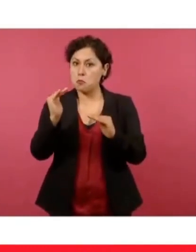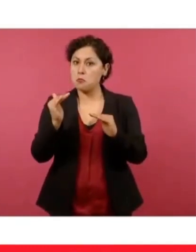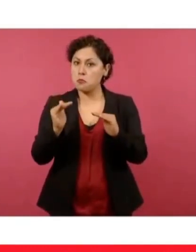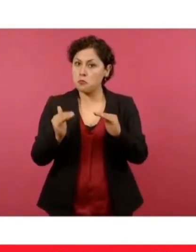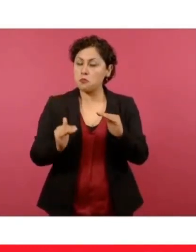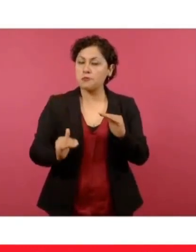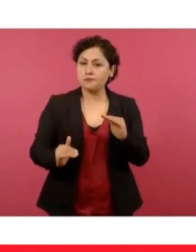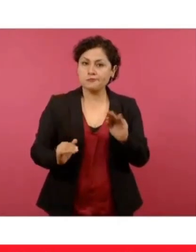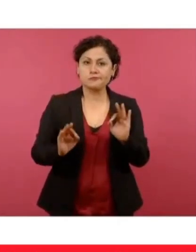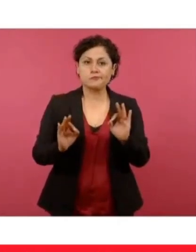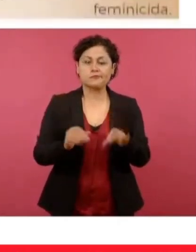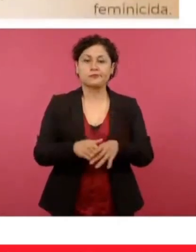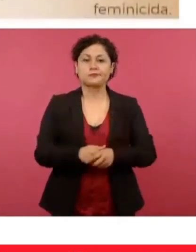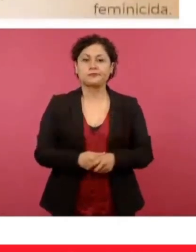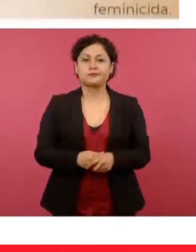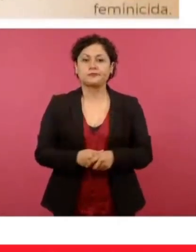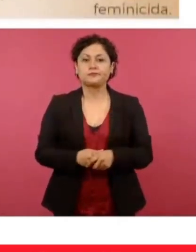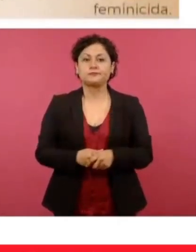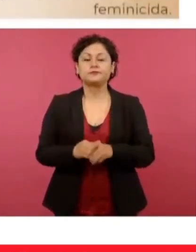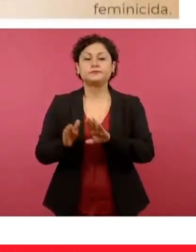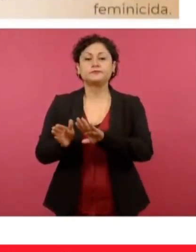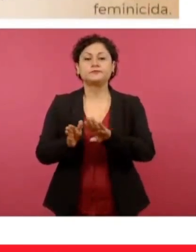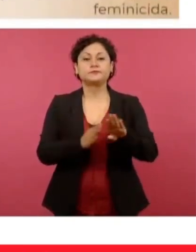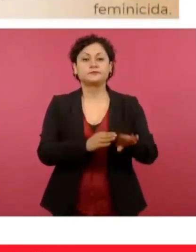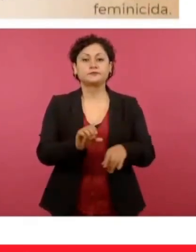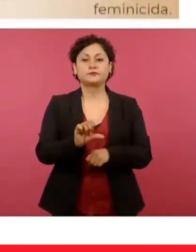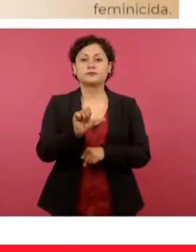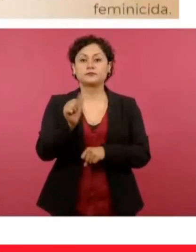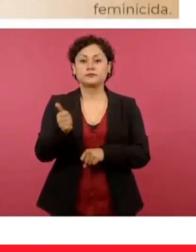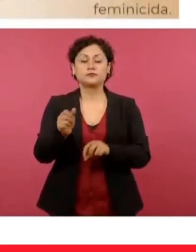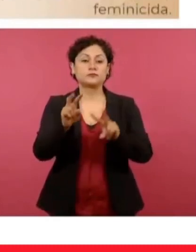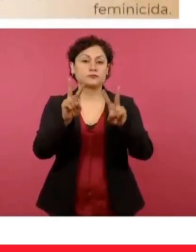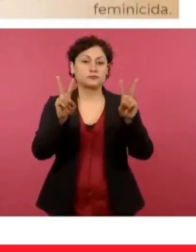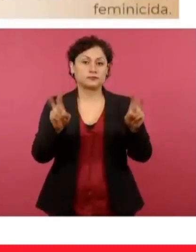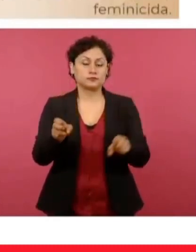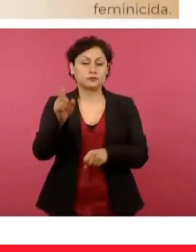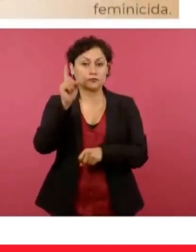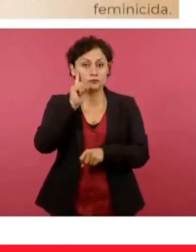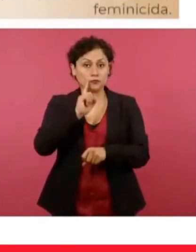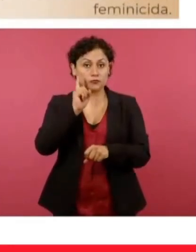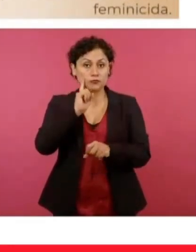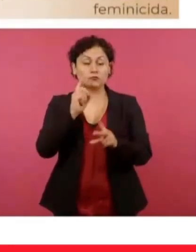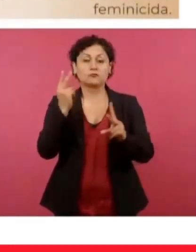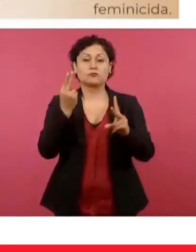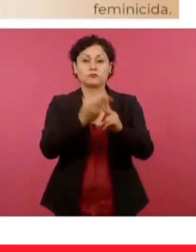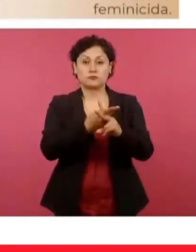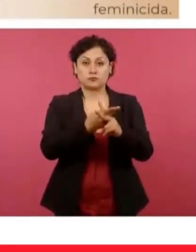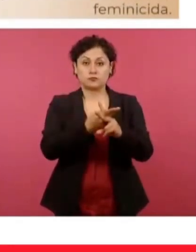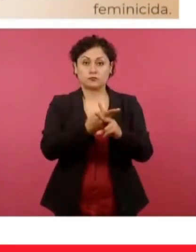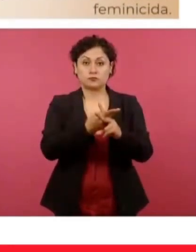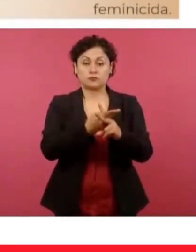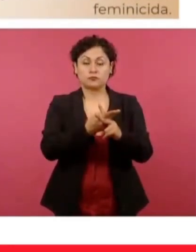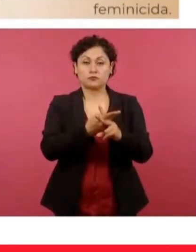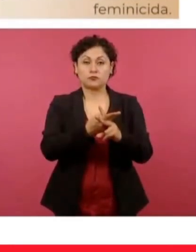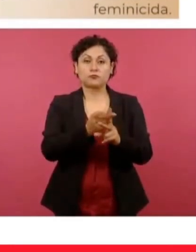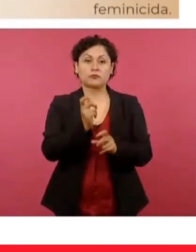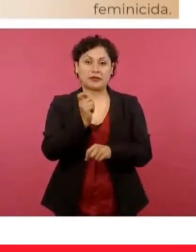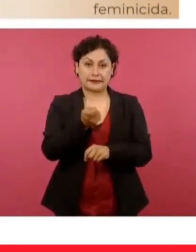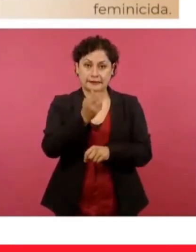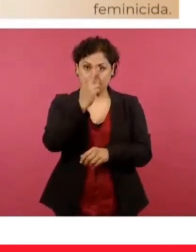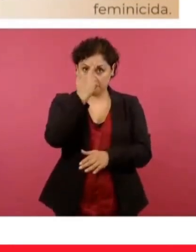delito adelante en el caso del feminicidio este delito